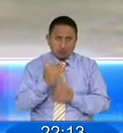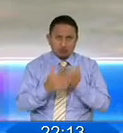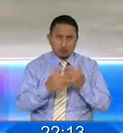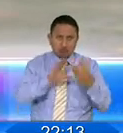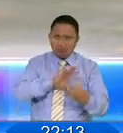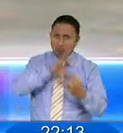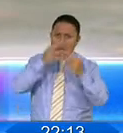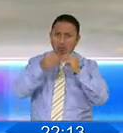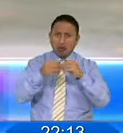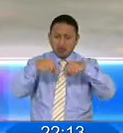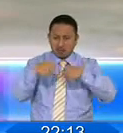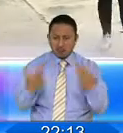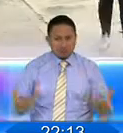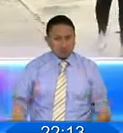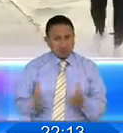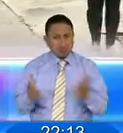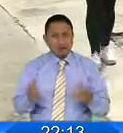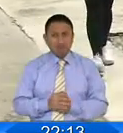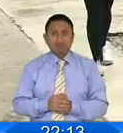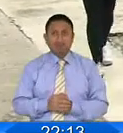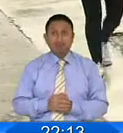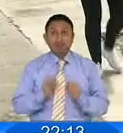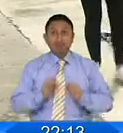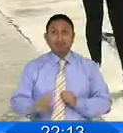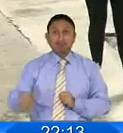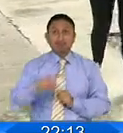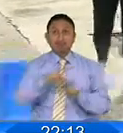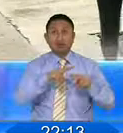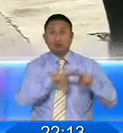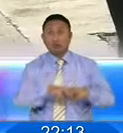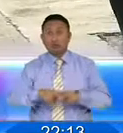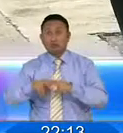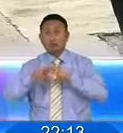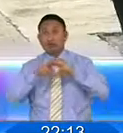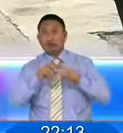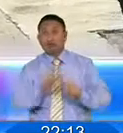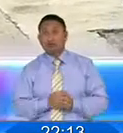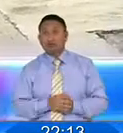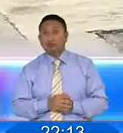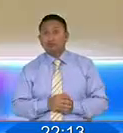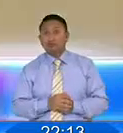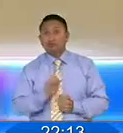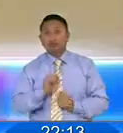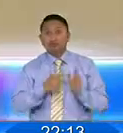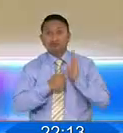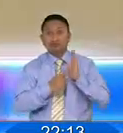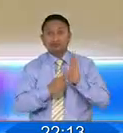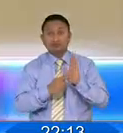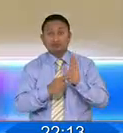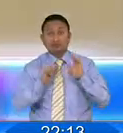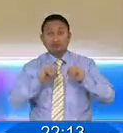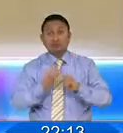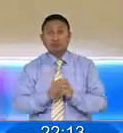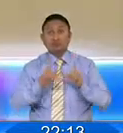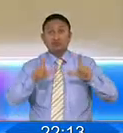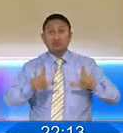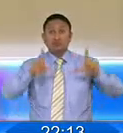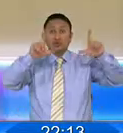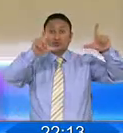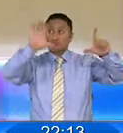muy motivados en un recorrido por las instalaciones de esta institución nos indicaron que la incorporación de la señalética adecuada